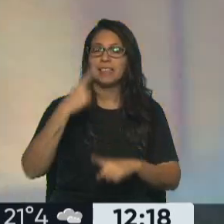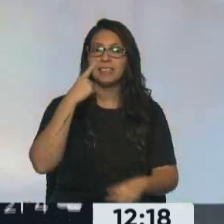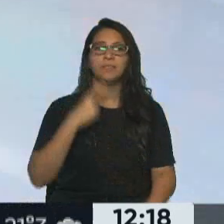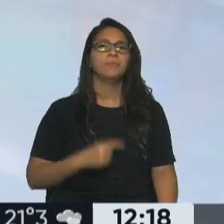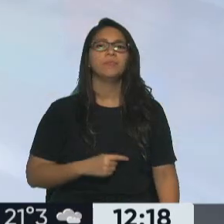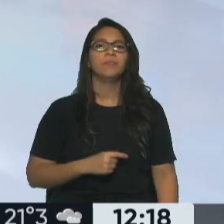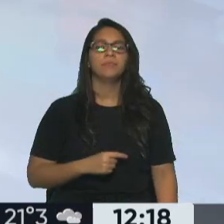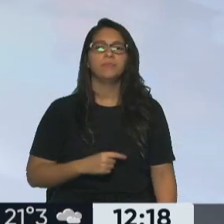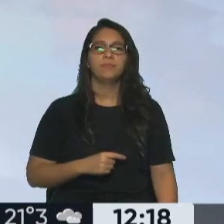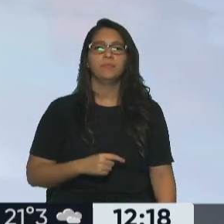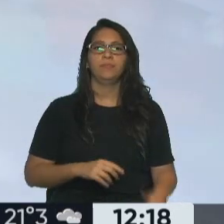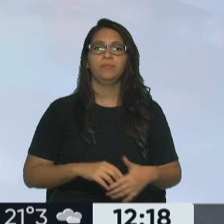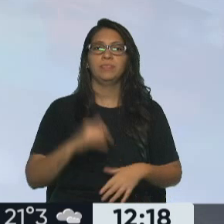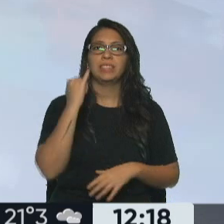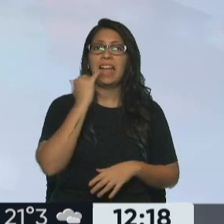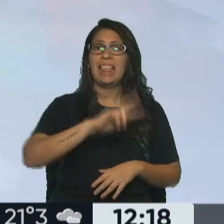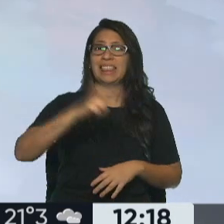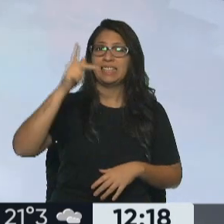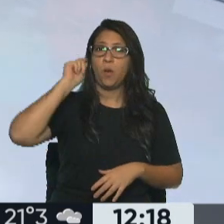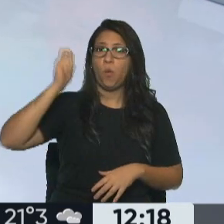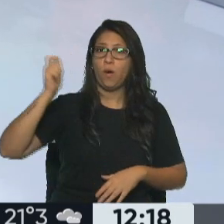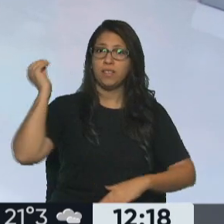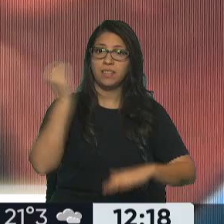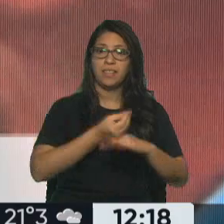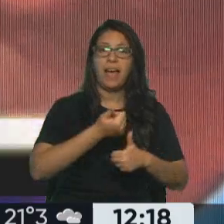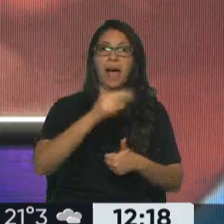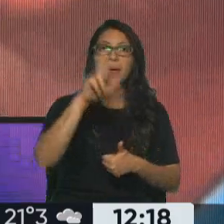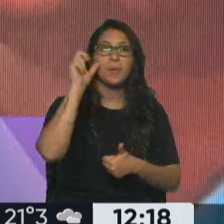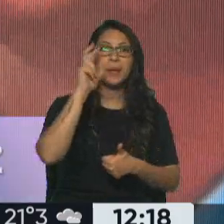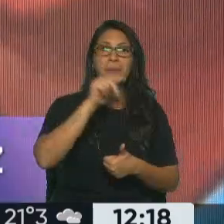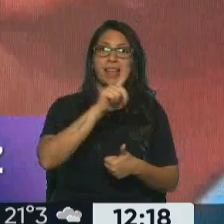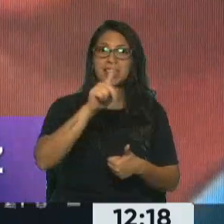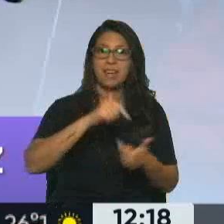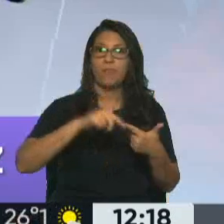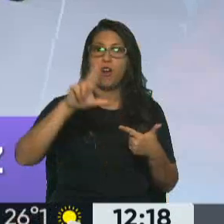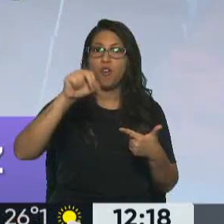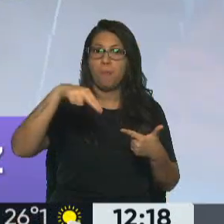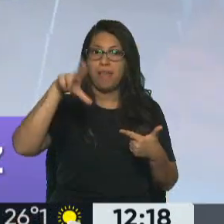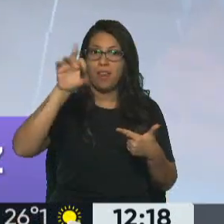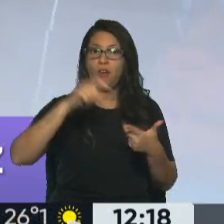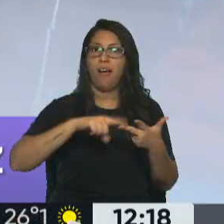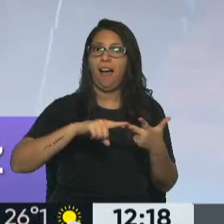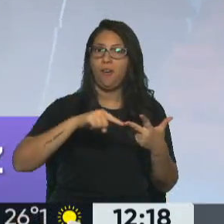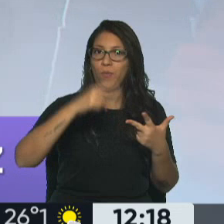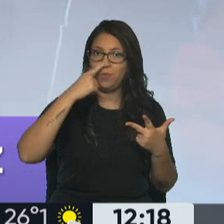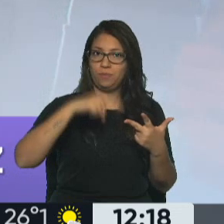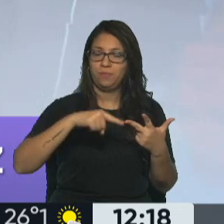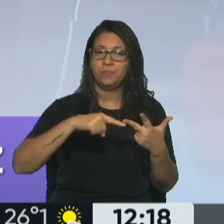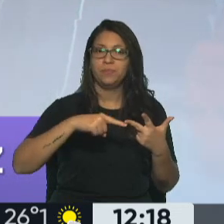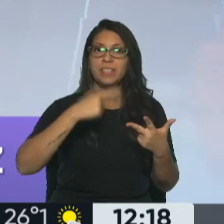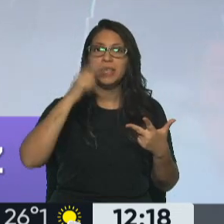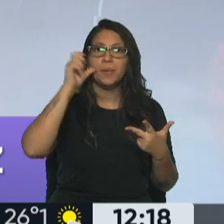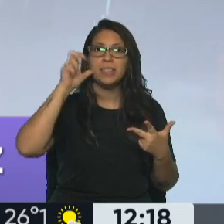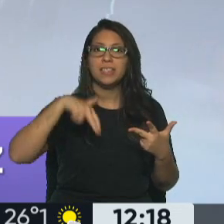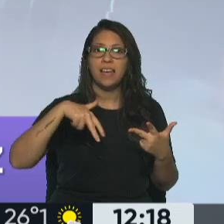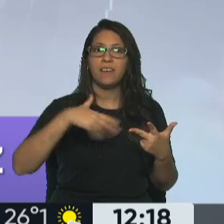va? A ver, tercer juez. Abrevaya, Romero. Sí. Y ahora, ahí lo tenés. Sí, sí. A tus espaldas, Sebastián